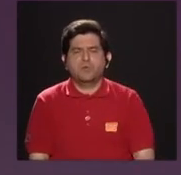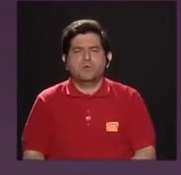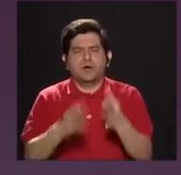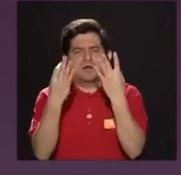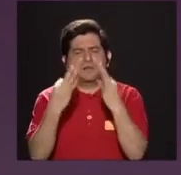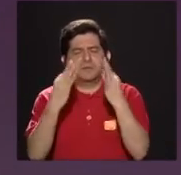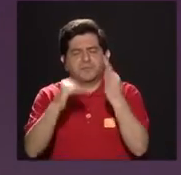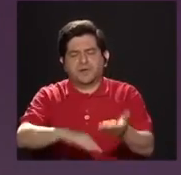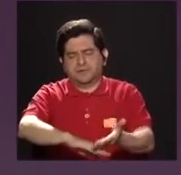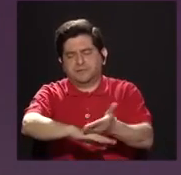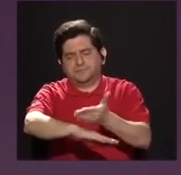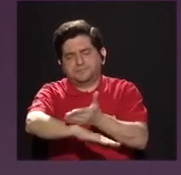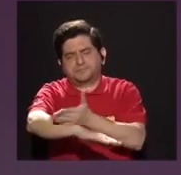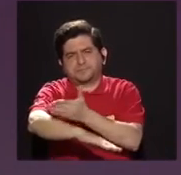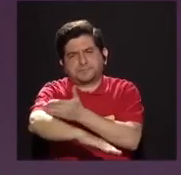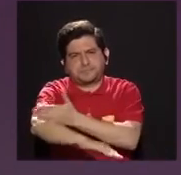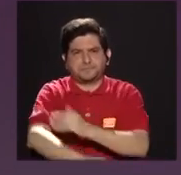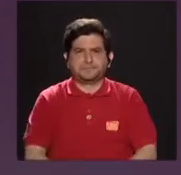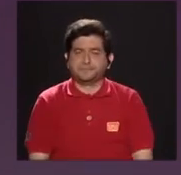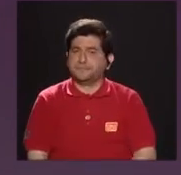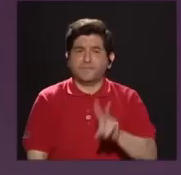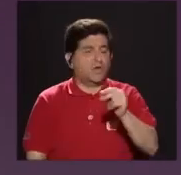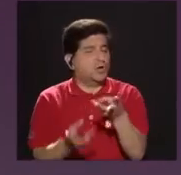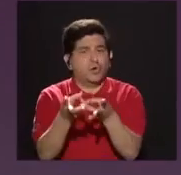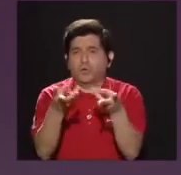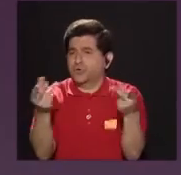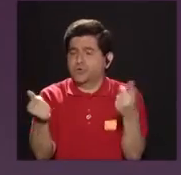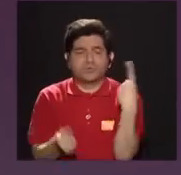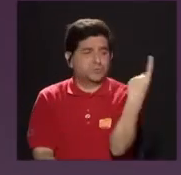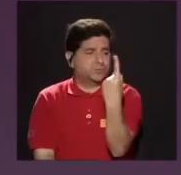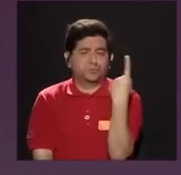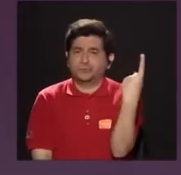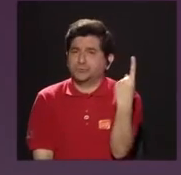mejorar, y que no se resuelve solamente